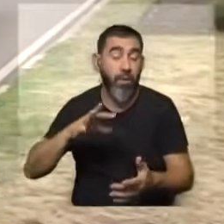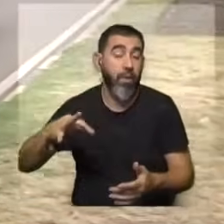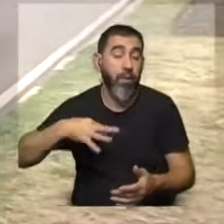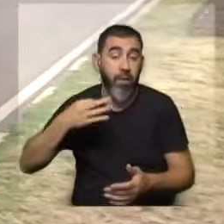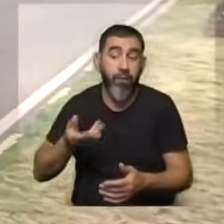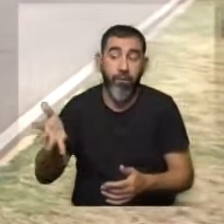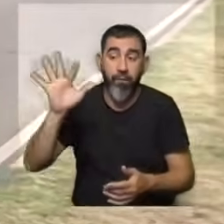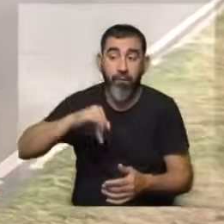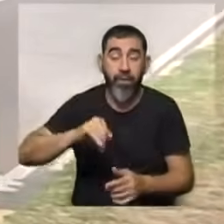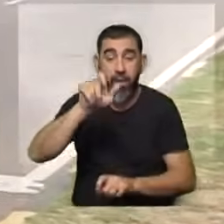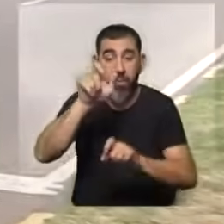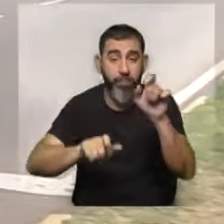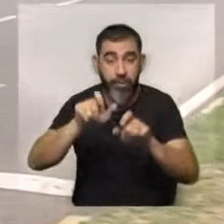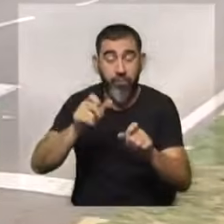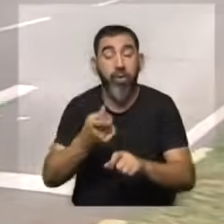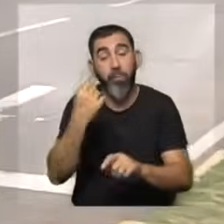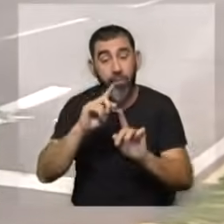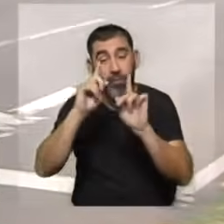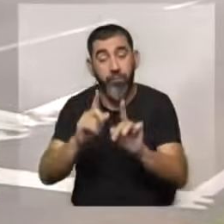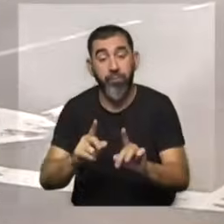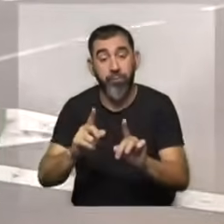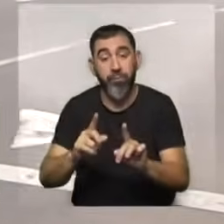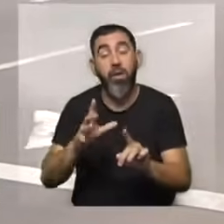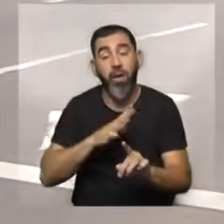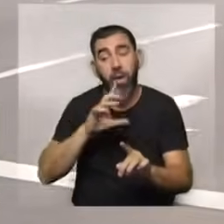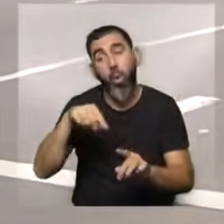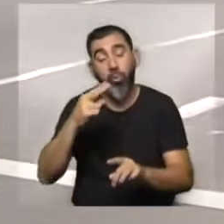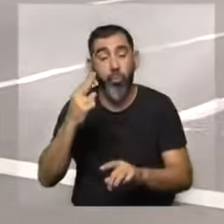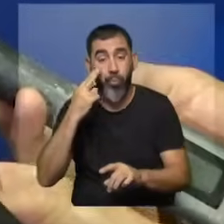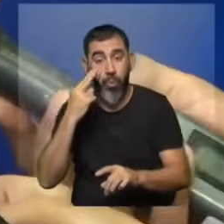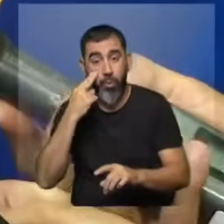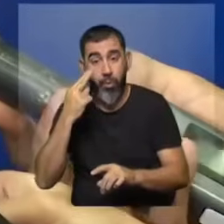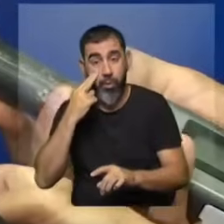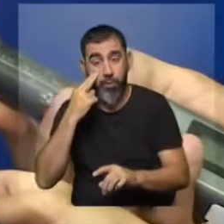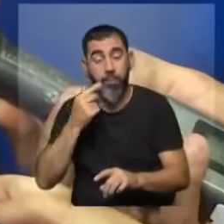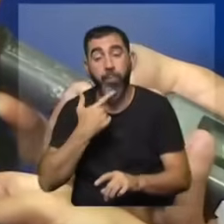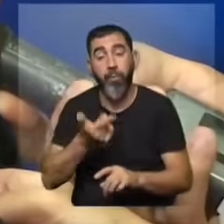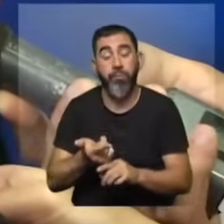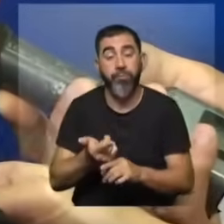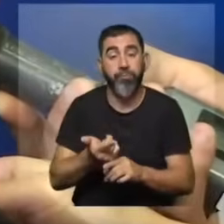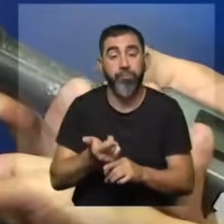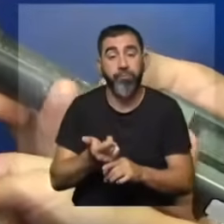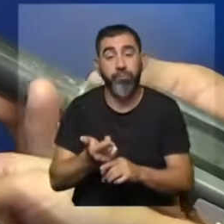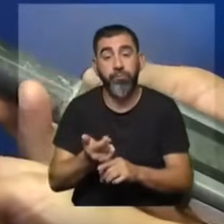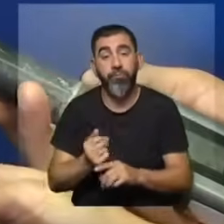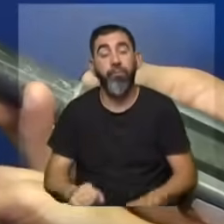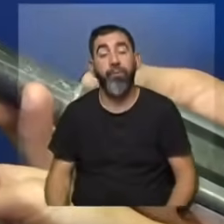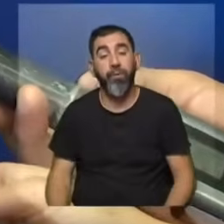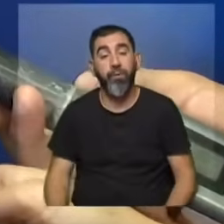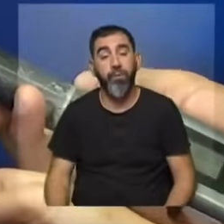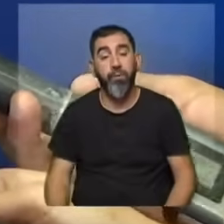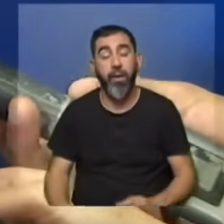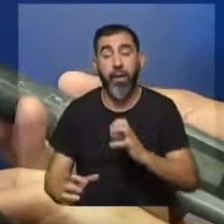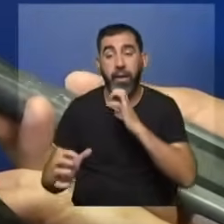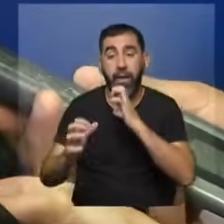diaria del ciudadano Pero además atrás de eso había otros problemas que estaban vinculados con el abastecimiento para la